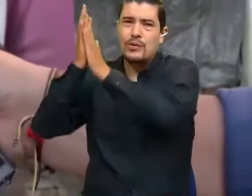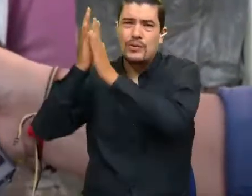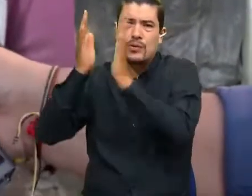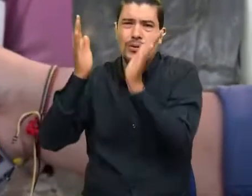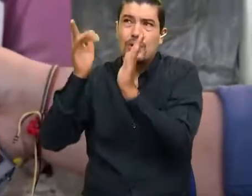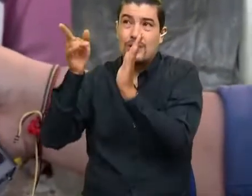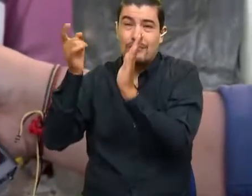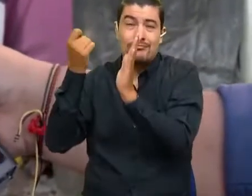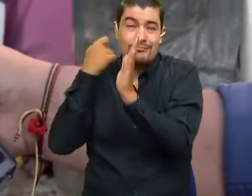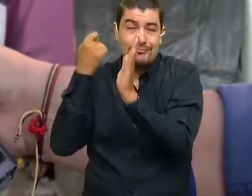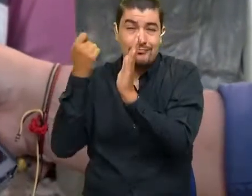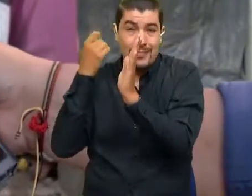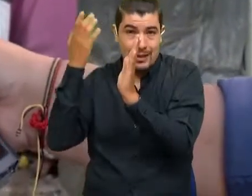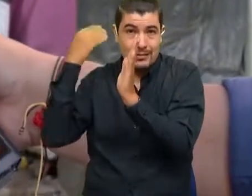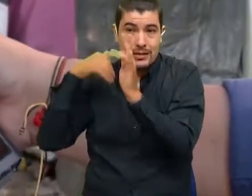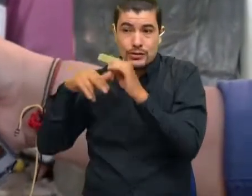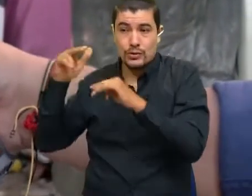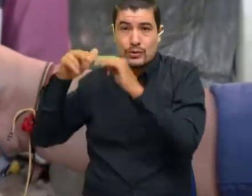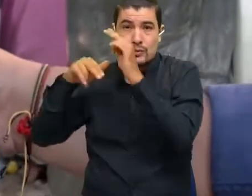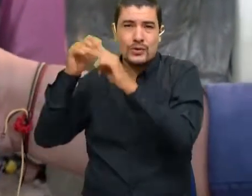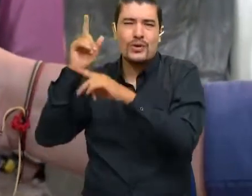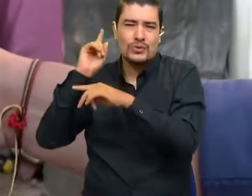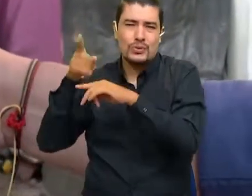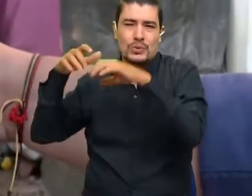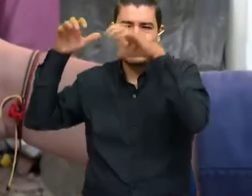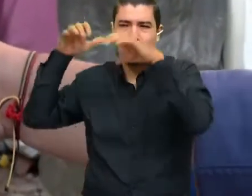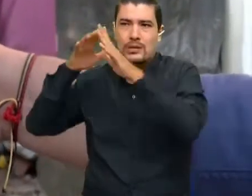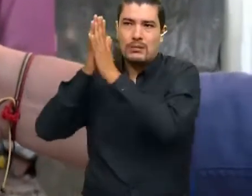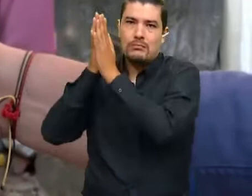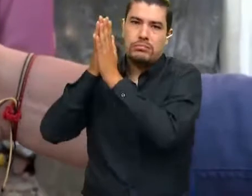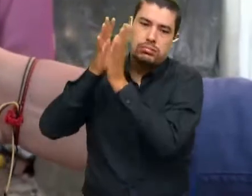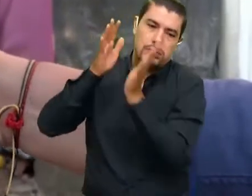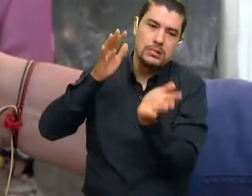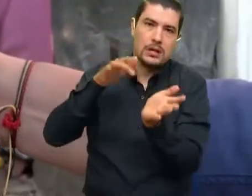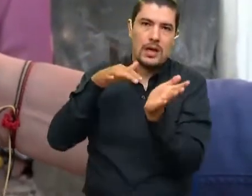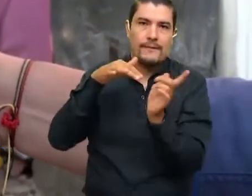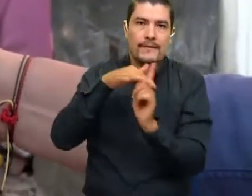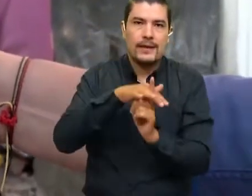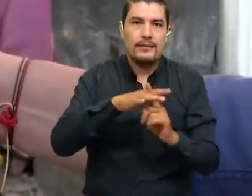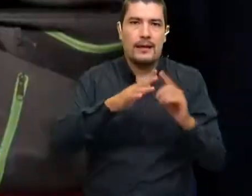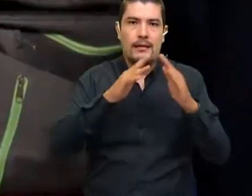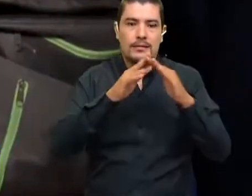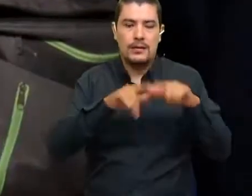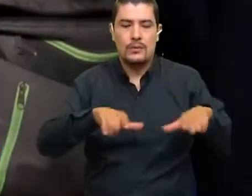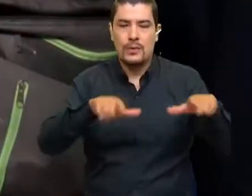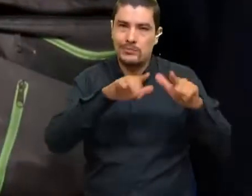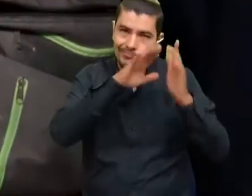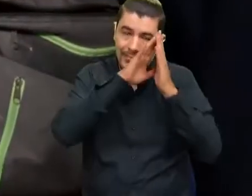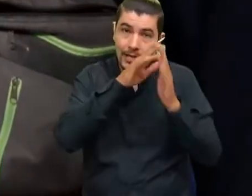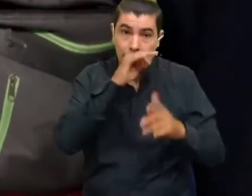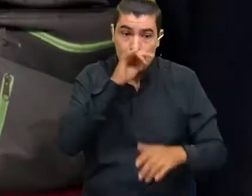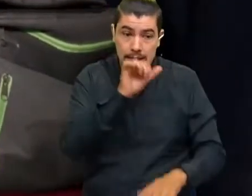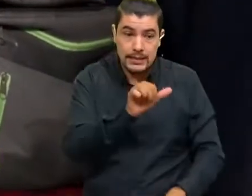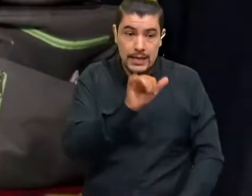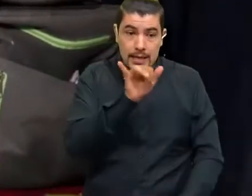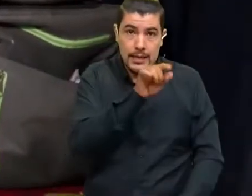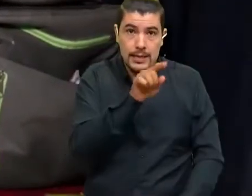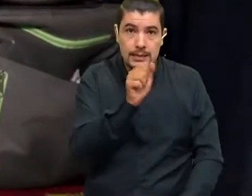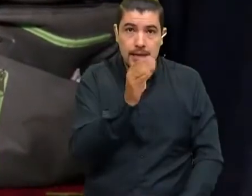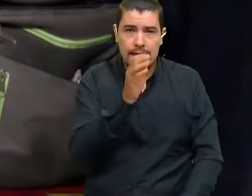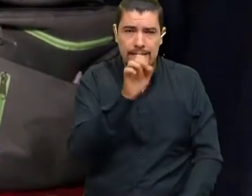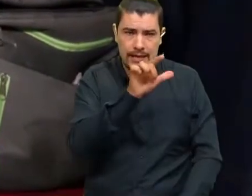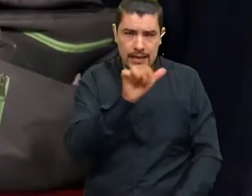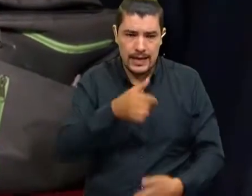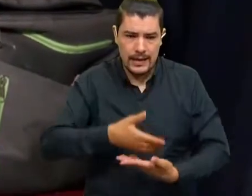construido se debilitó y se cayó sobre una casa una casa la pequeña isabella en estos momentos se